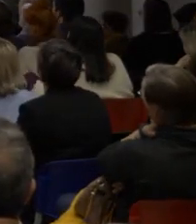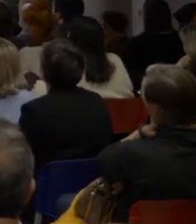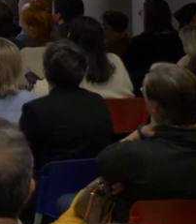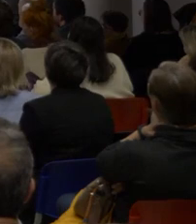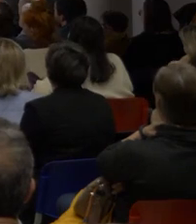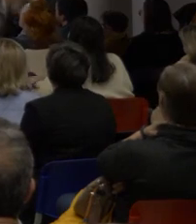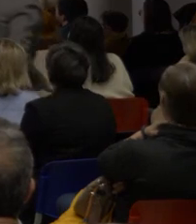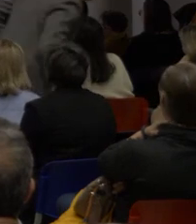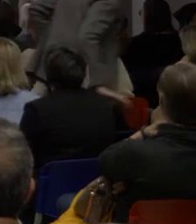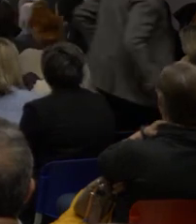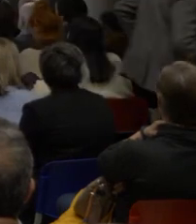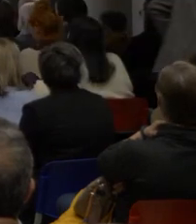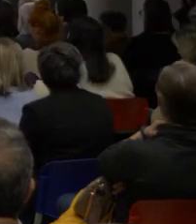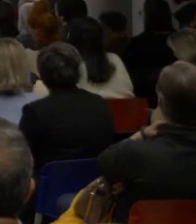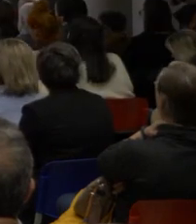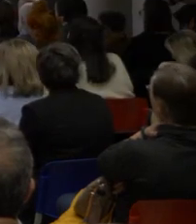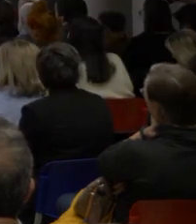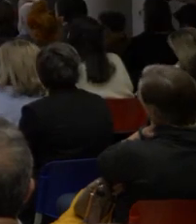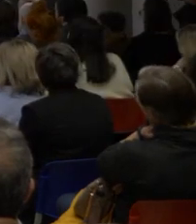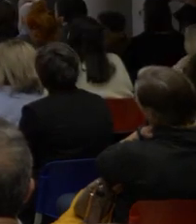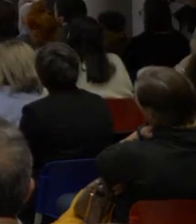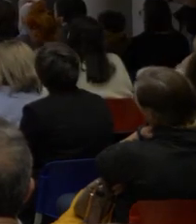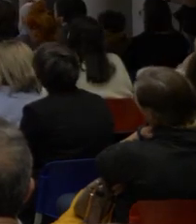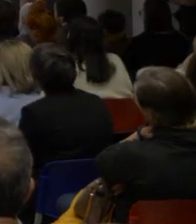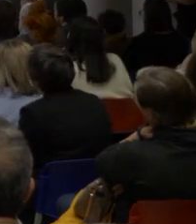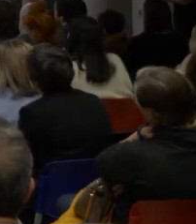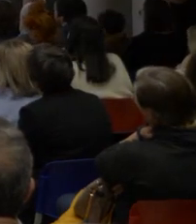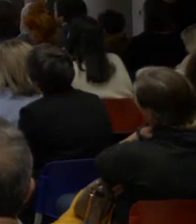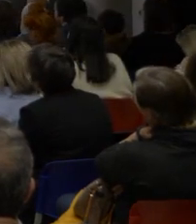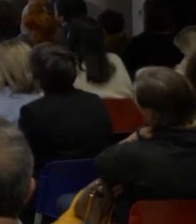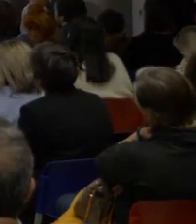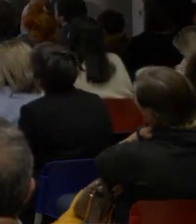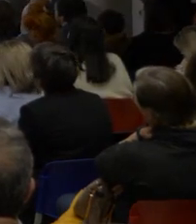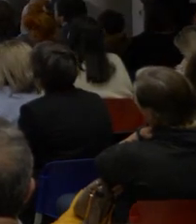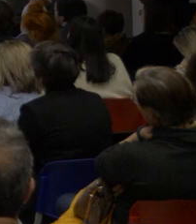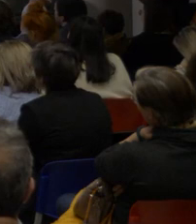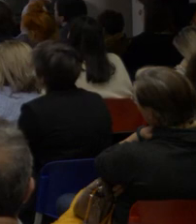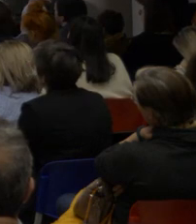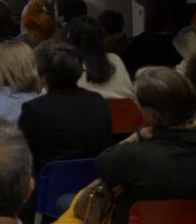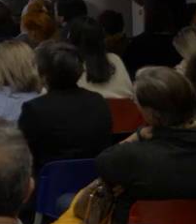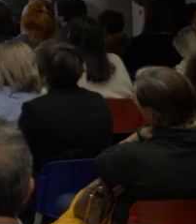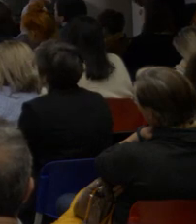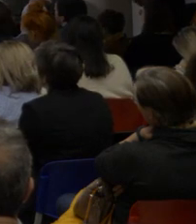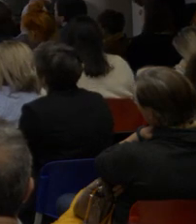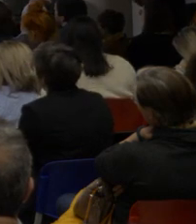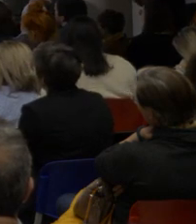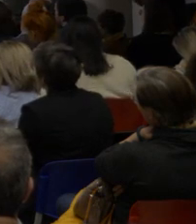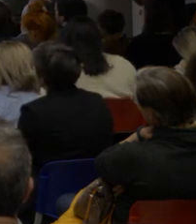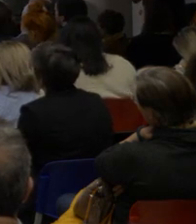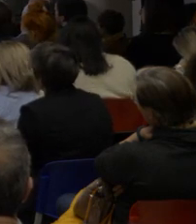se ha concretado en que un suelo libre en la zona alta de Barcelona, o sea, que tiene una repercusión